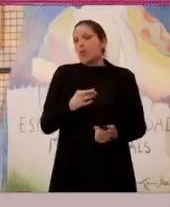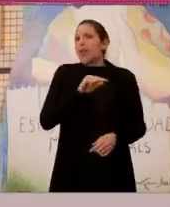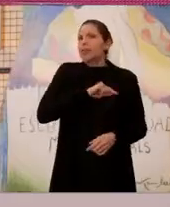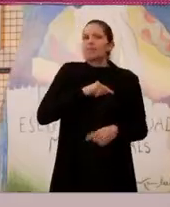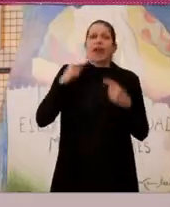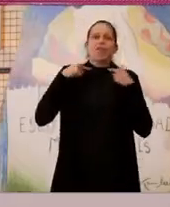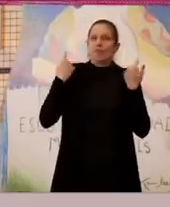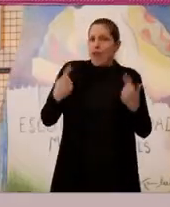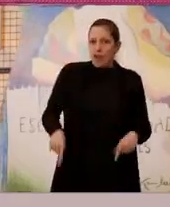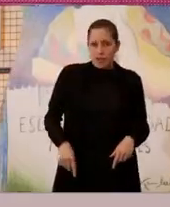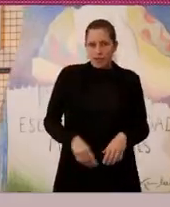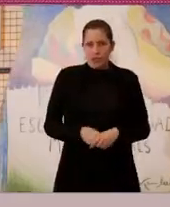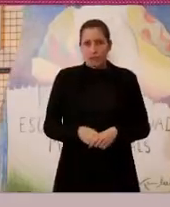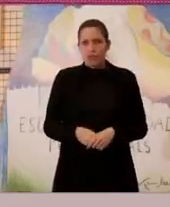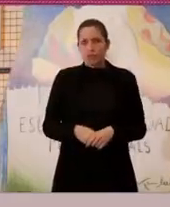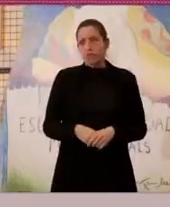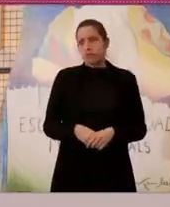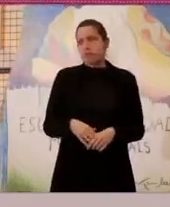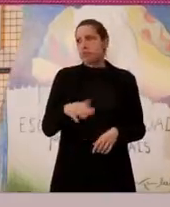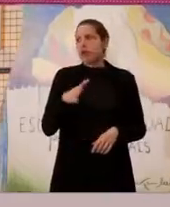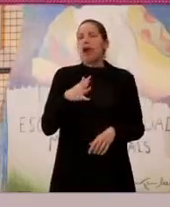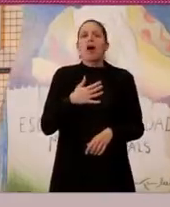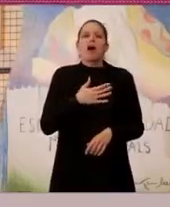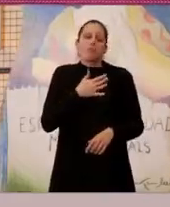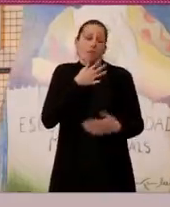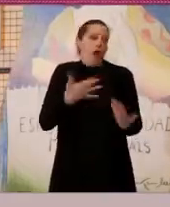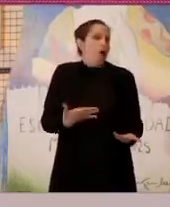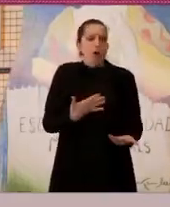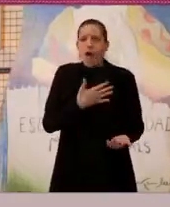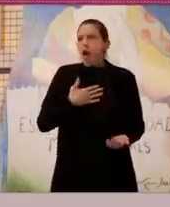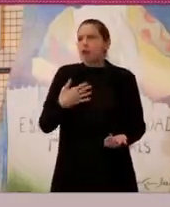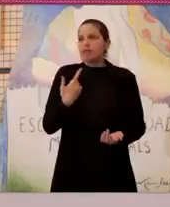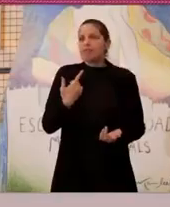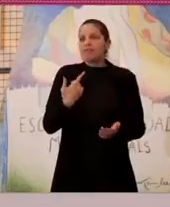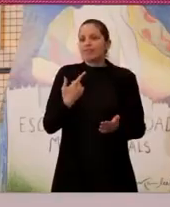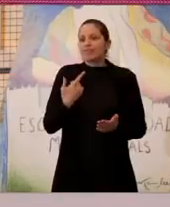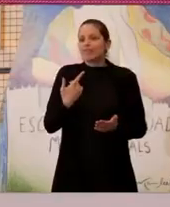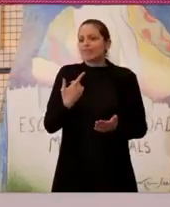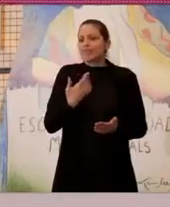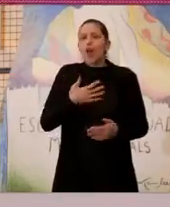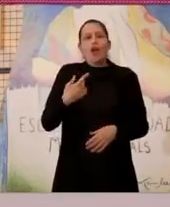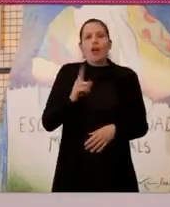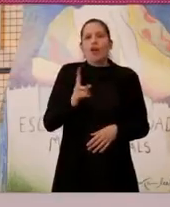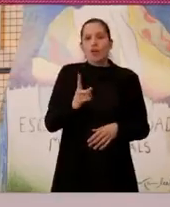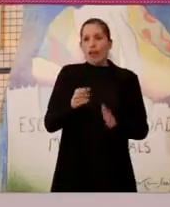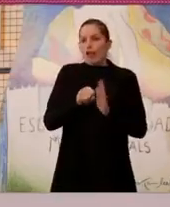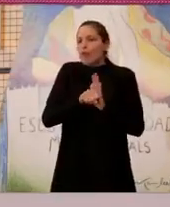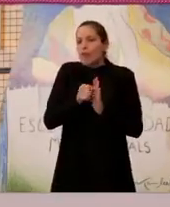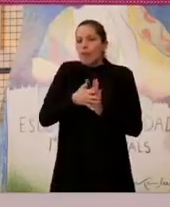solo os digo una cosa porque no lo voy a desarrollar Pero esto lo estoy siguiendo desde hace 15 años